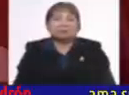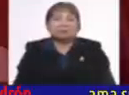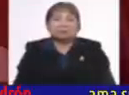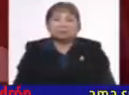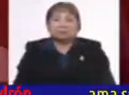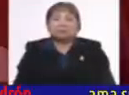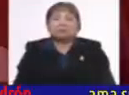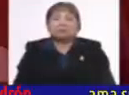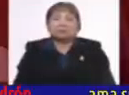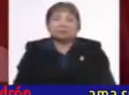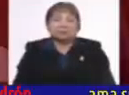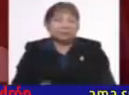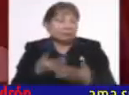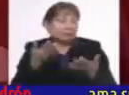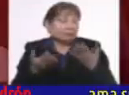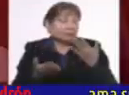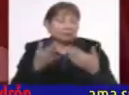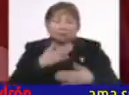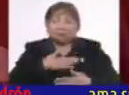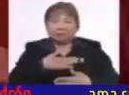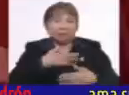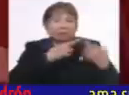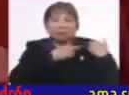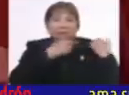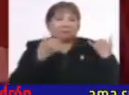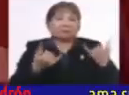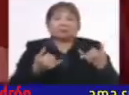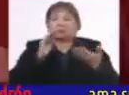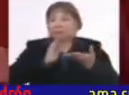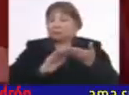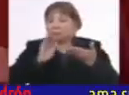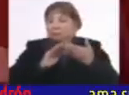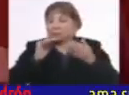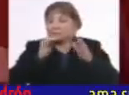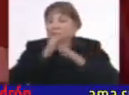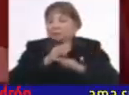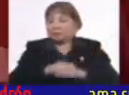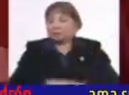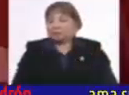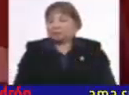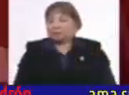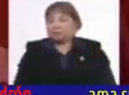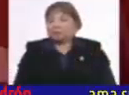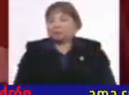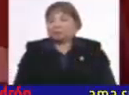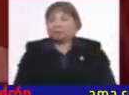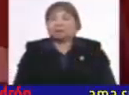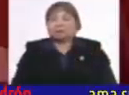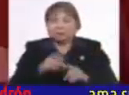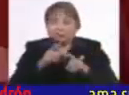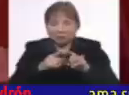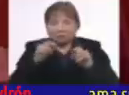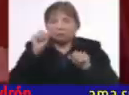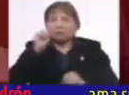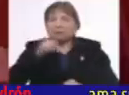pero ese quizás no sea mi rol hoy y dijo el atrevimiento pero si